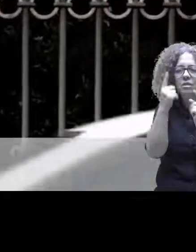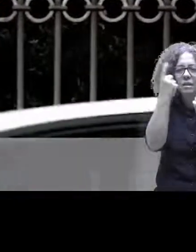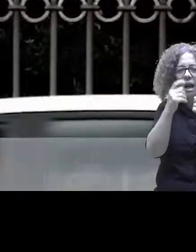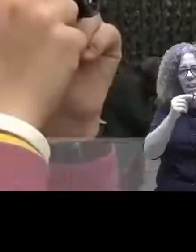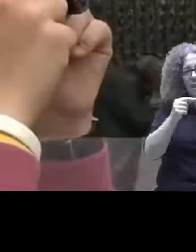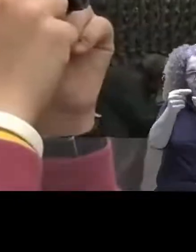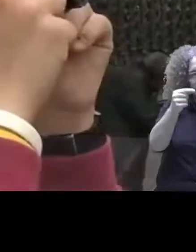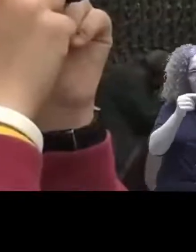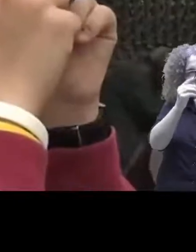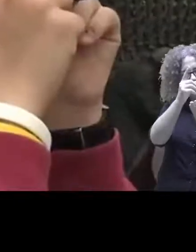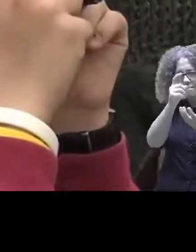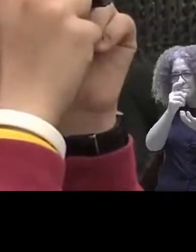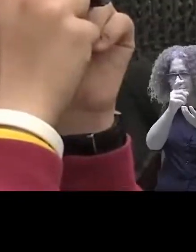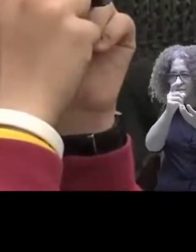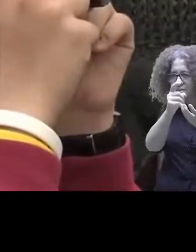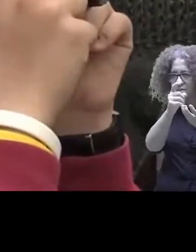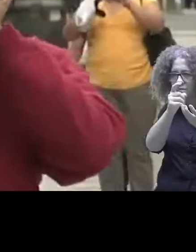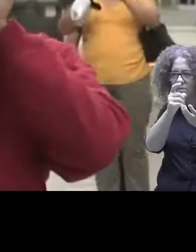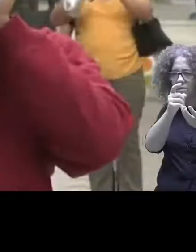Distancia.